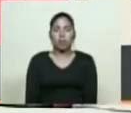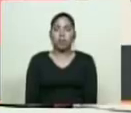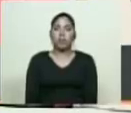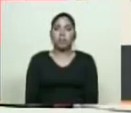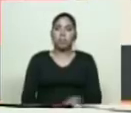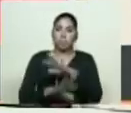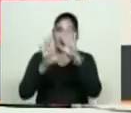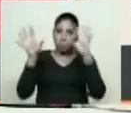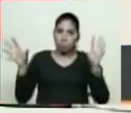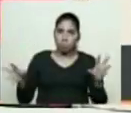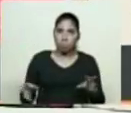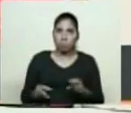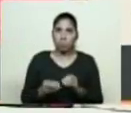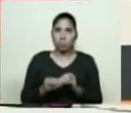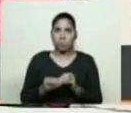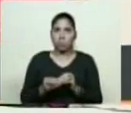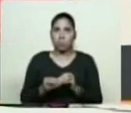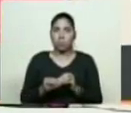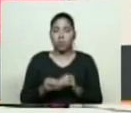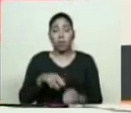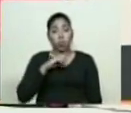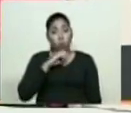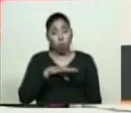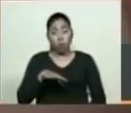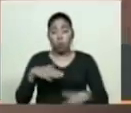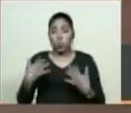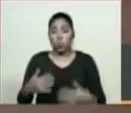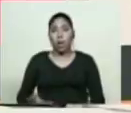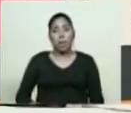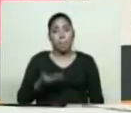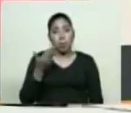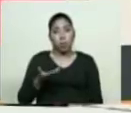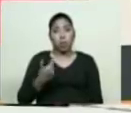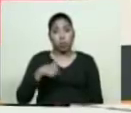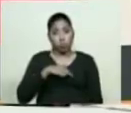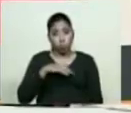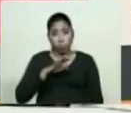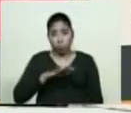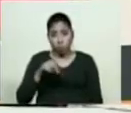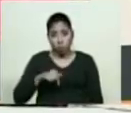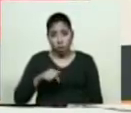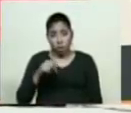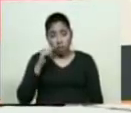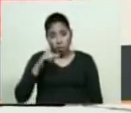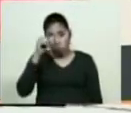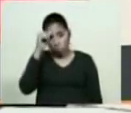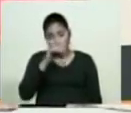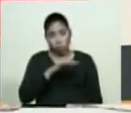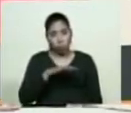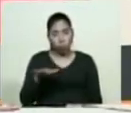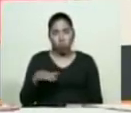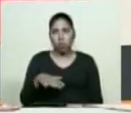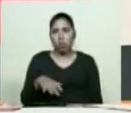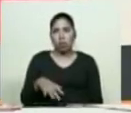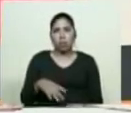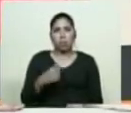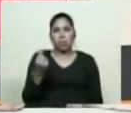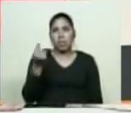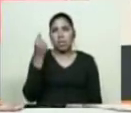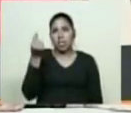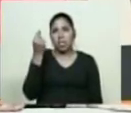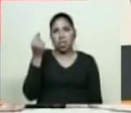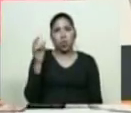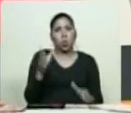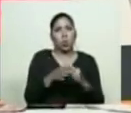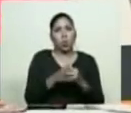Venezuela hace historia nuevamente. Esto que hicimos nosotros hoy, el fin de semana, no lo hace ningún partido